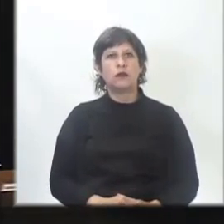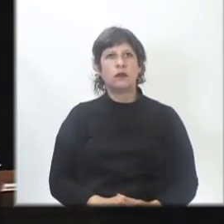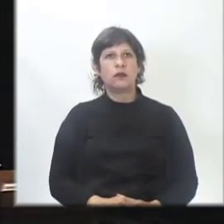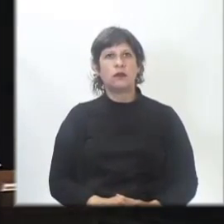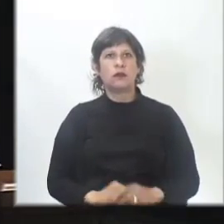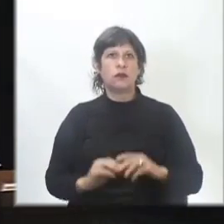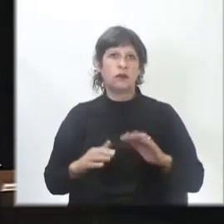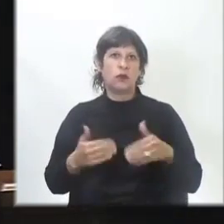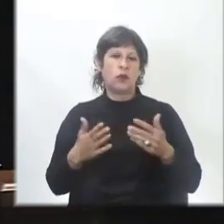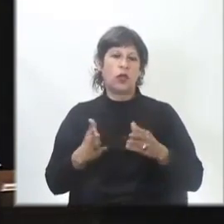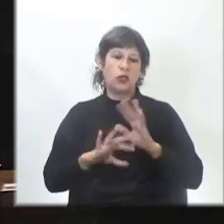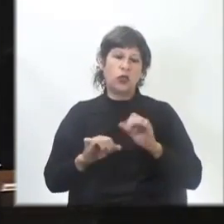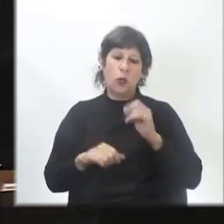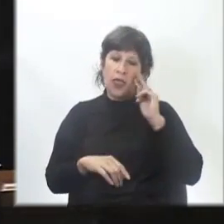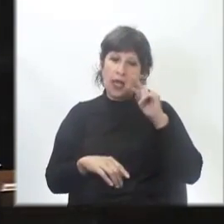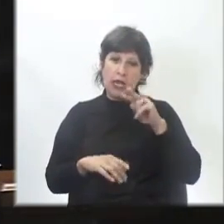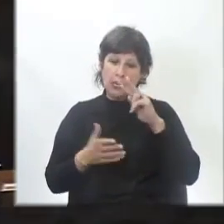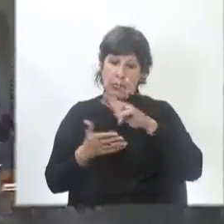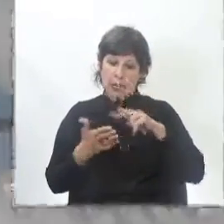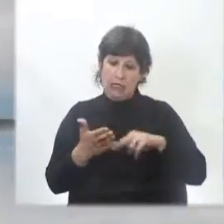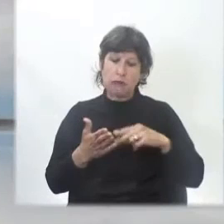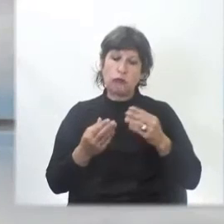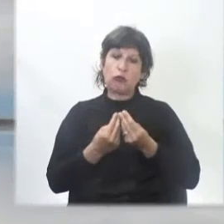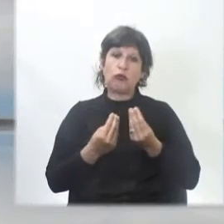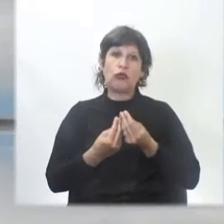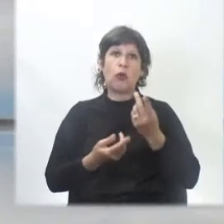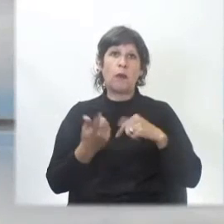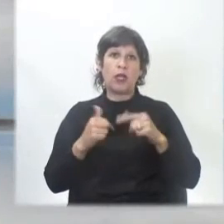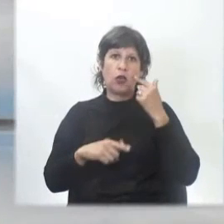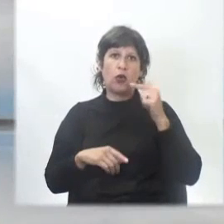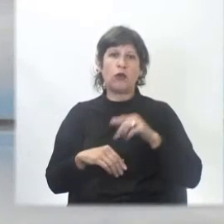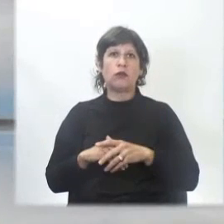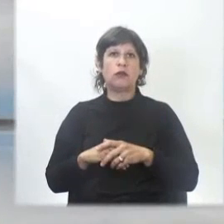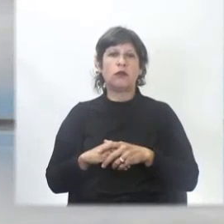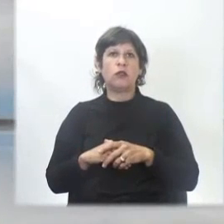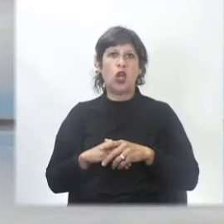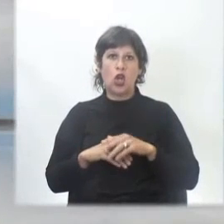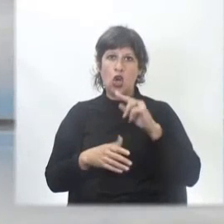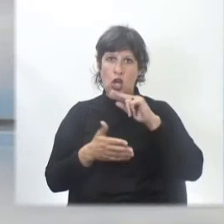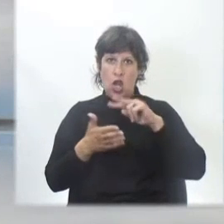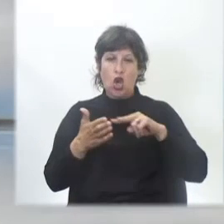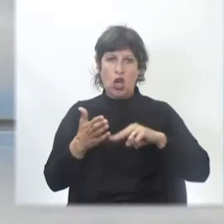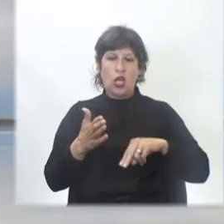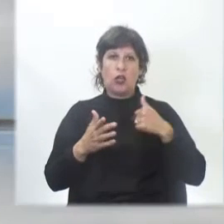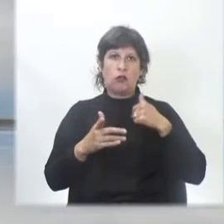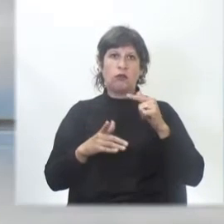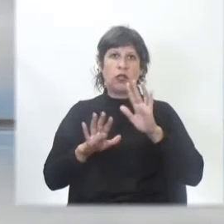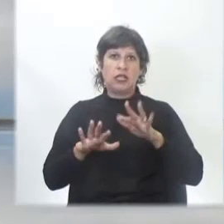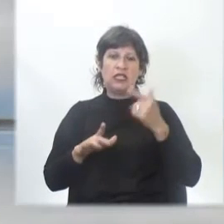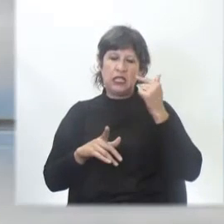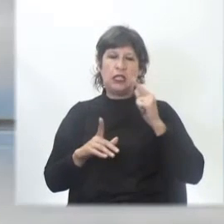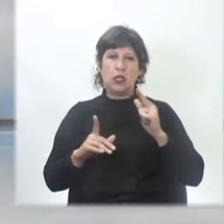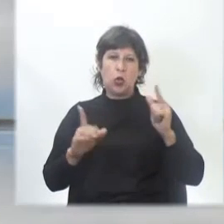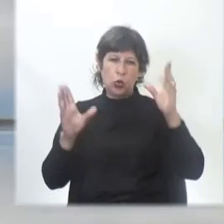Bueno, no se logra leer demasiado, pero lo voy a... No, lo leo. Así no quedamos a